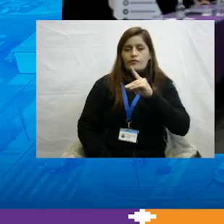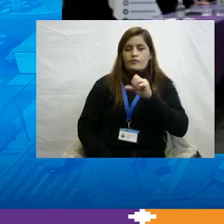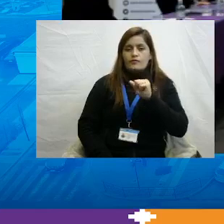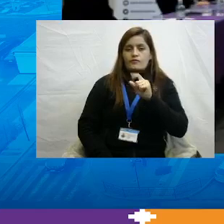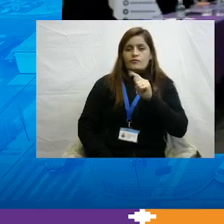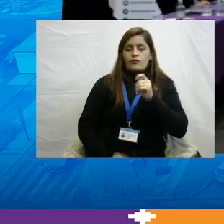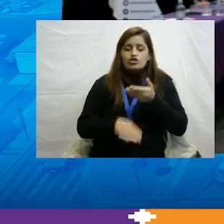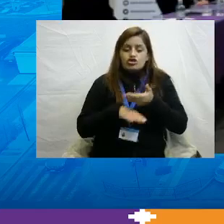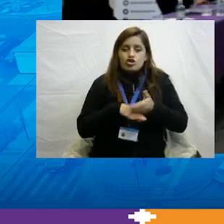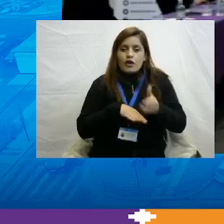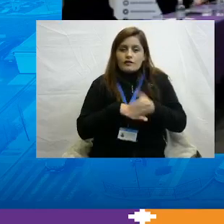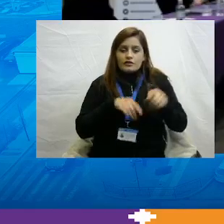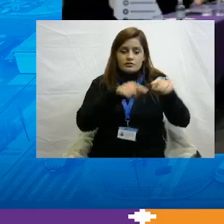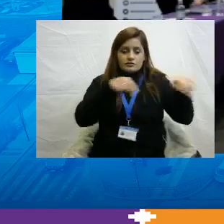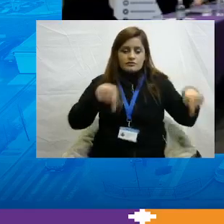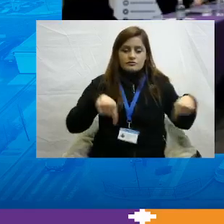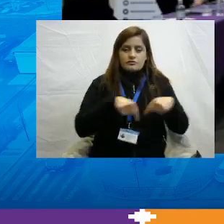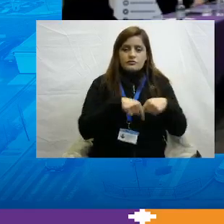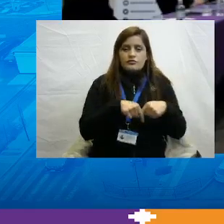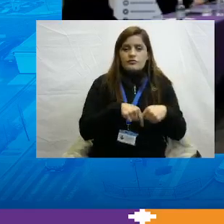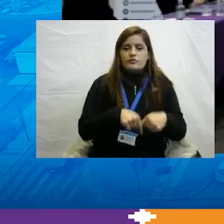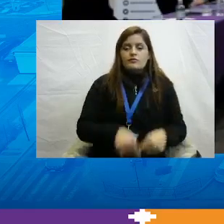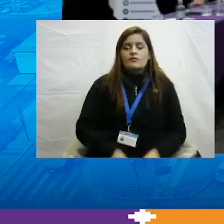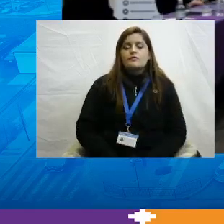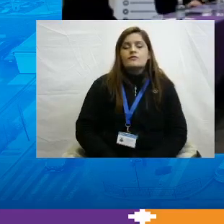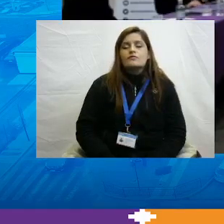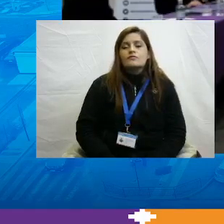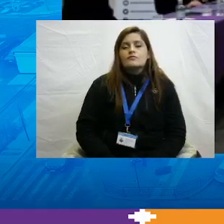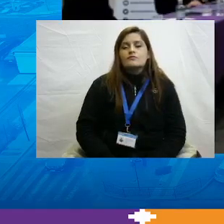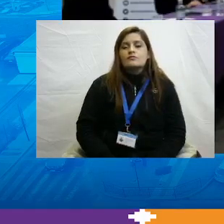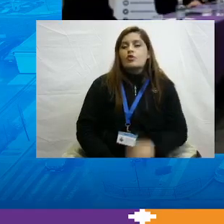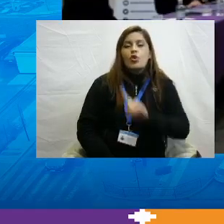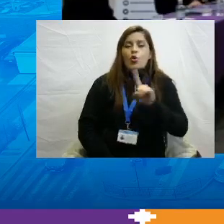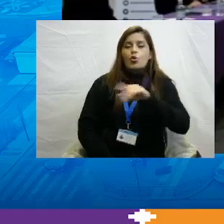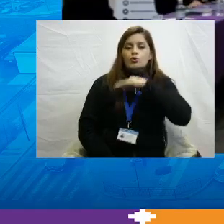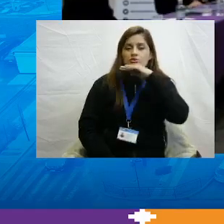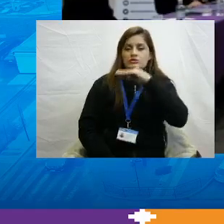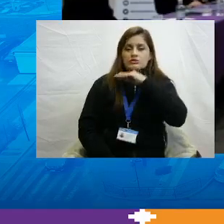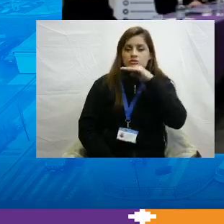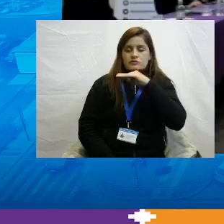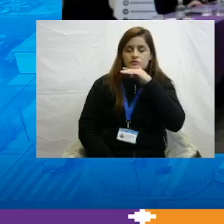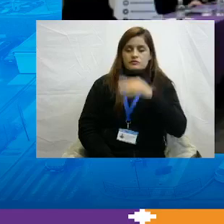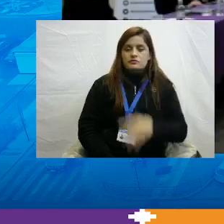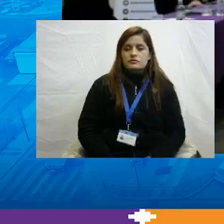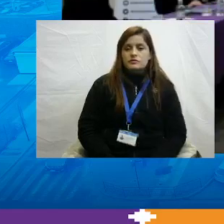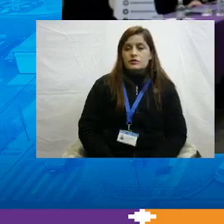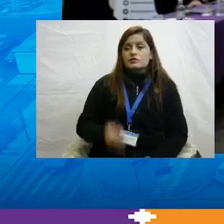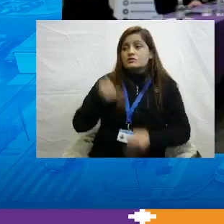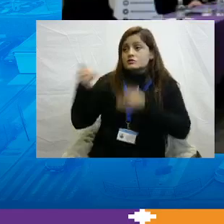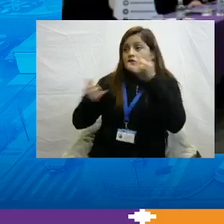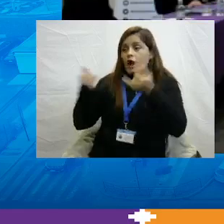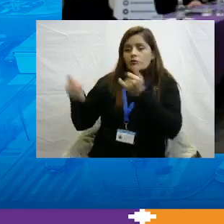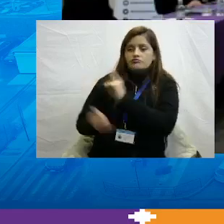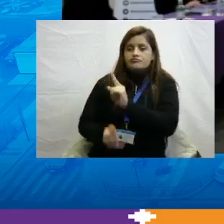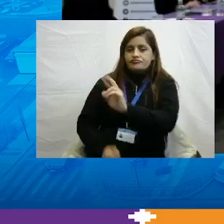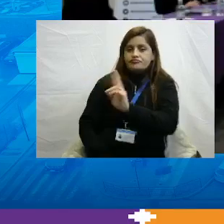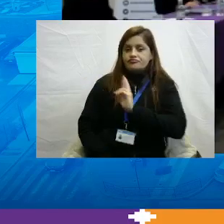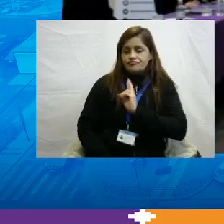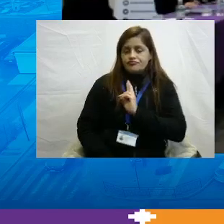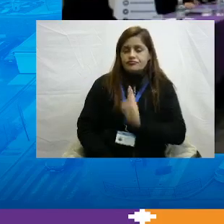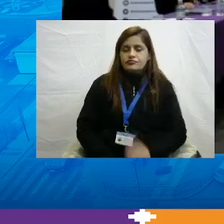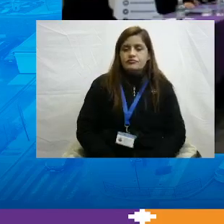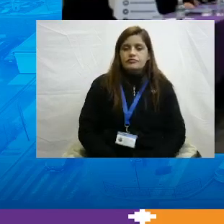de terreno de 20 por 20 en el sector oriente de la cancha Los Pinos, el cual no está siendo utilizado y no hay respuesta a los números telefónicos. Que de acuerdo al